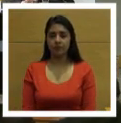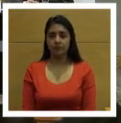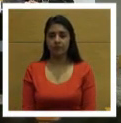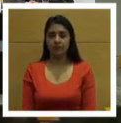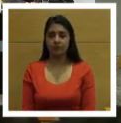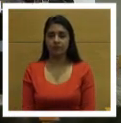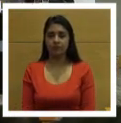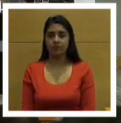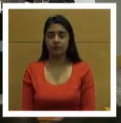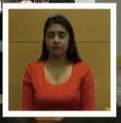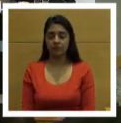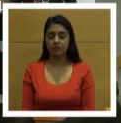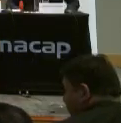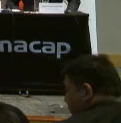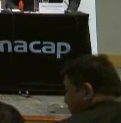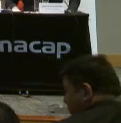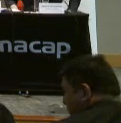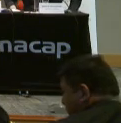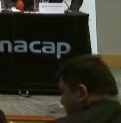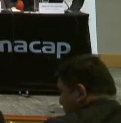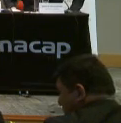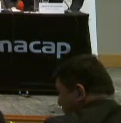4:30.